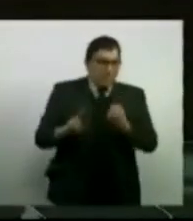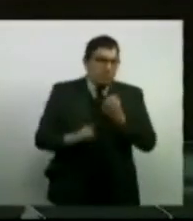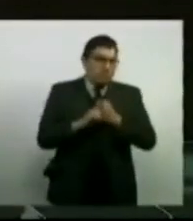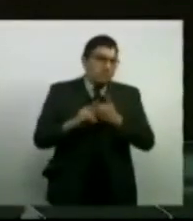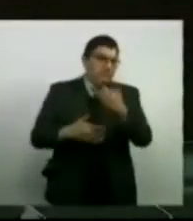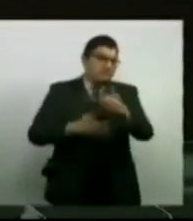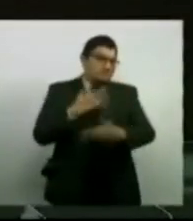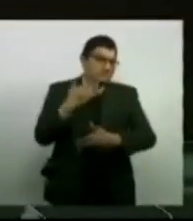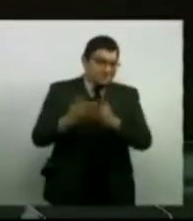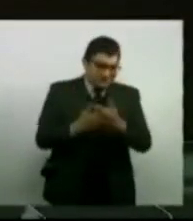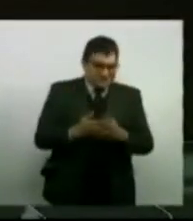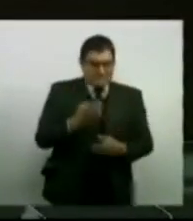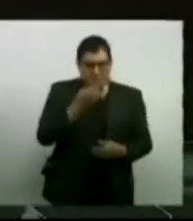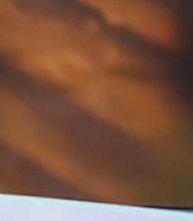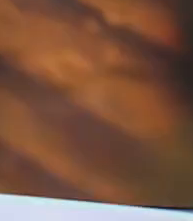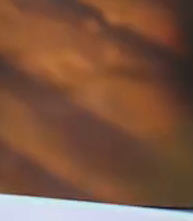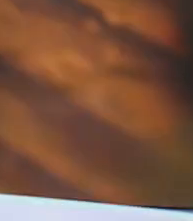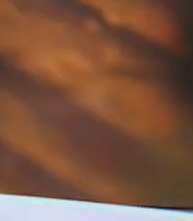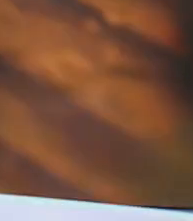cuenta.